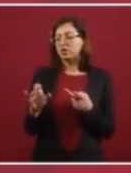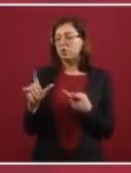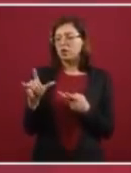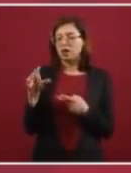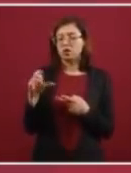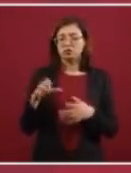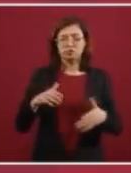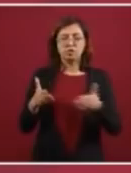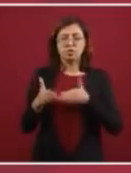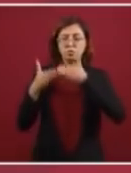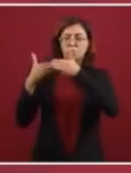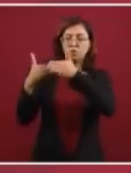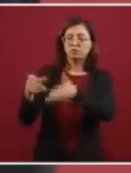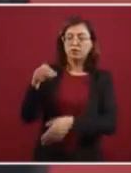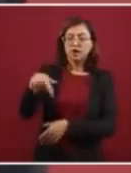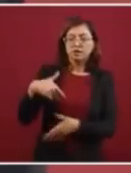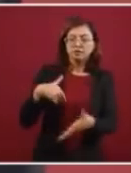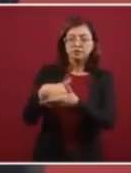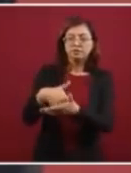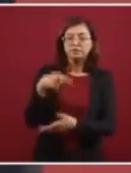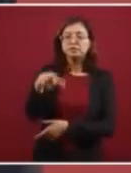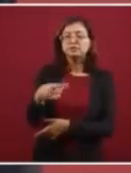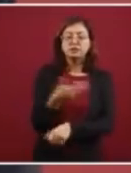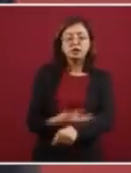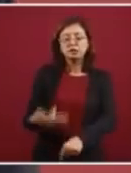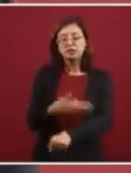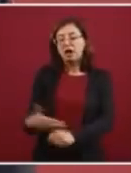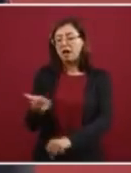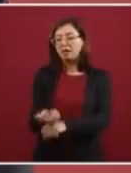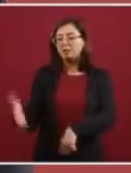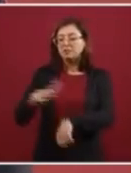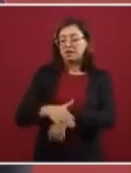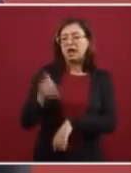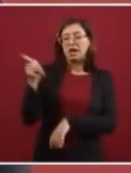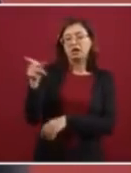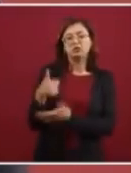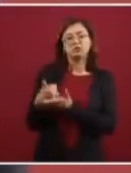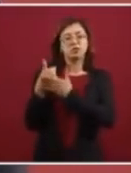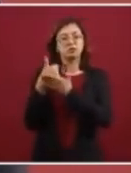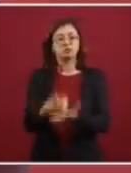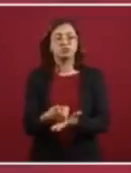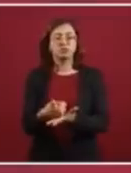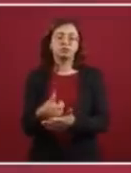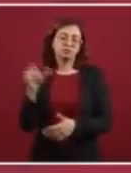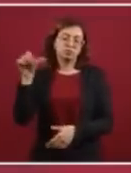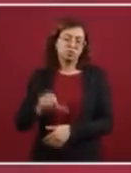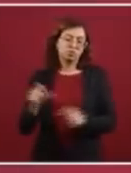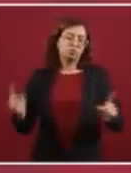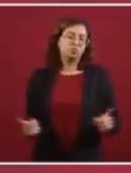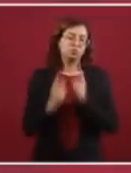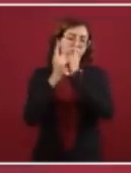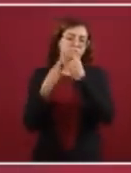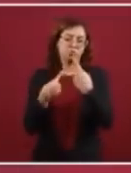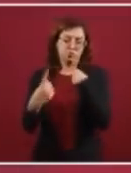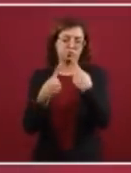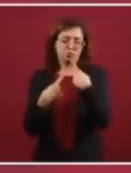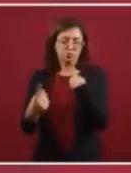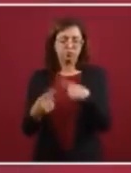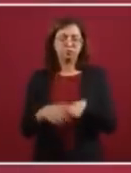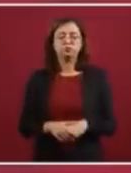tenemos. Entonces, sobre eso gira básicamente el encuentro del día de hoy.